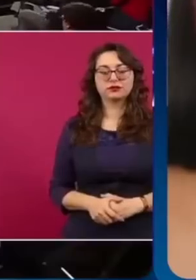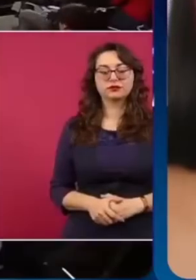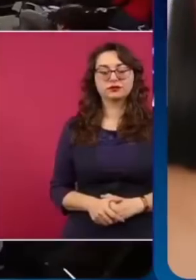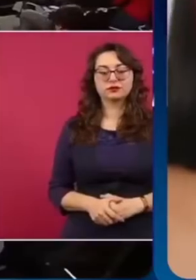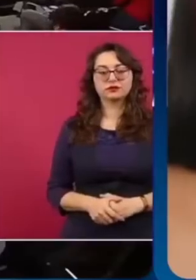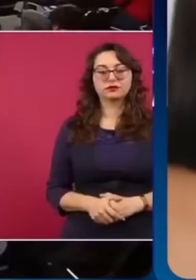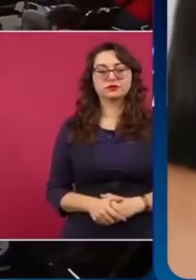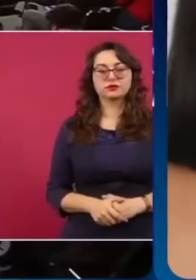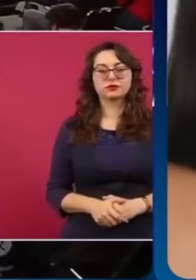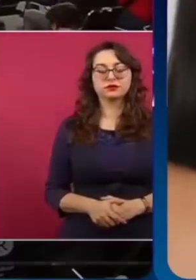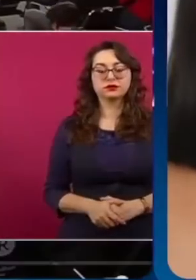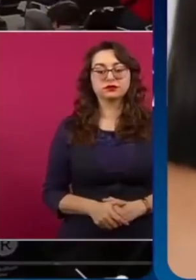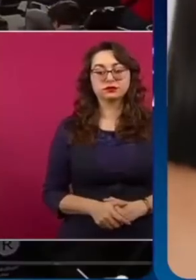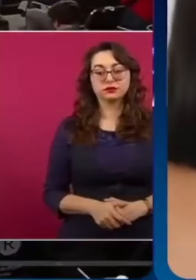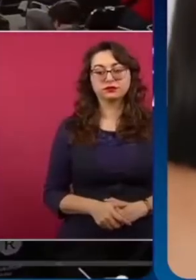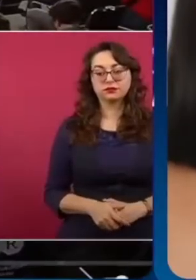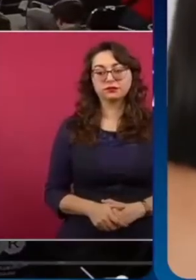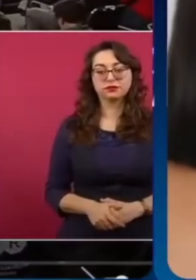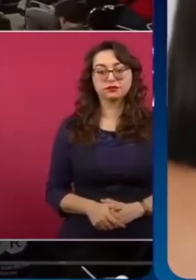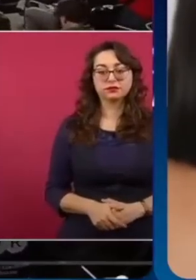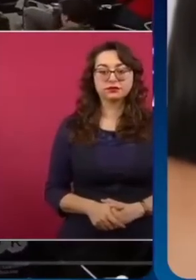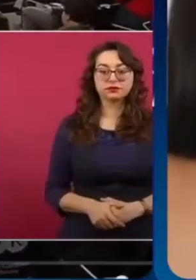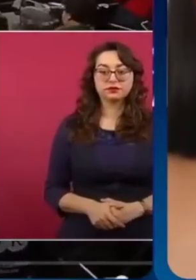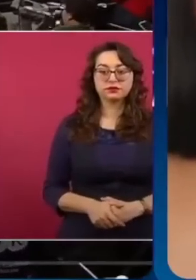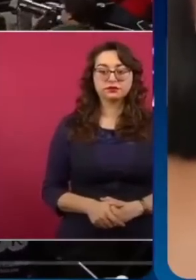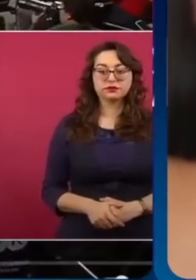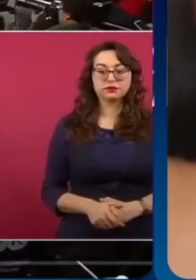enviaron estos.